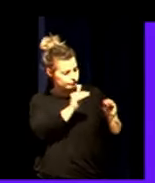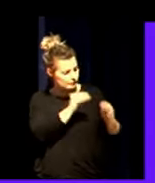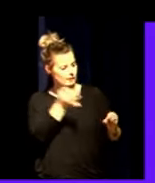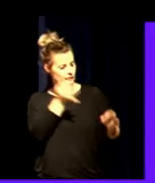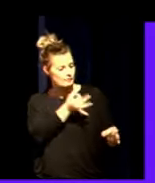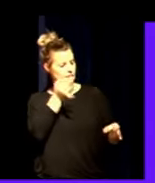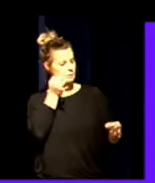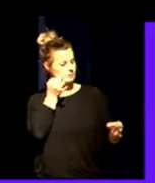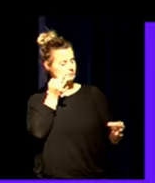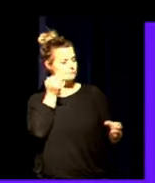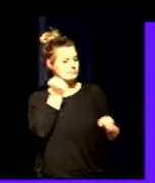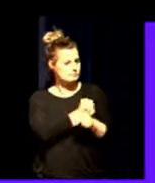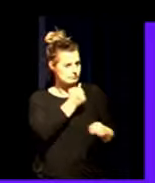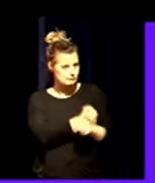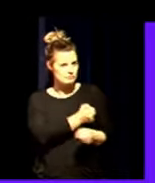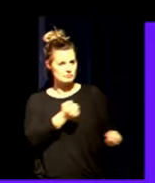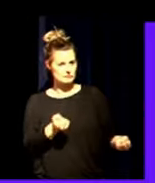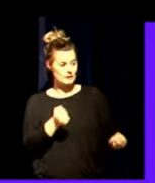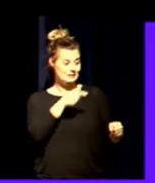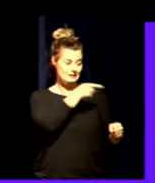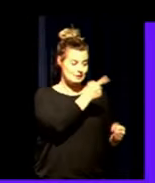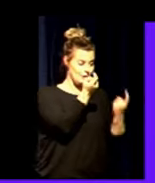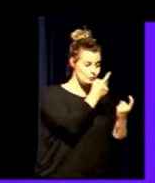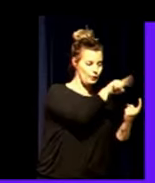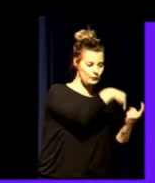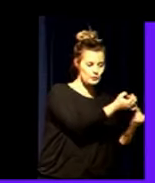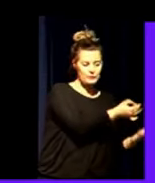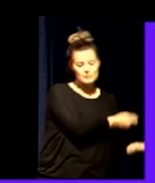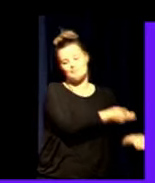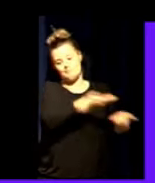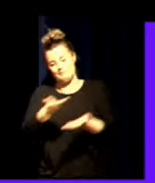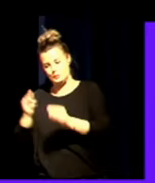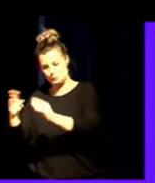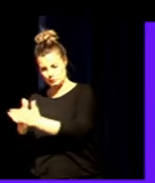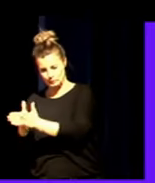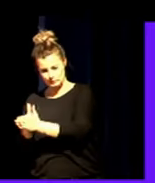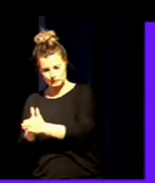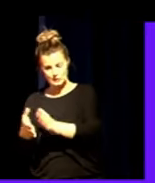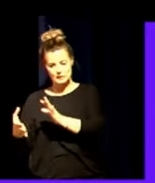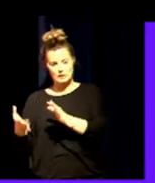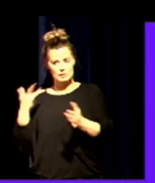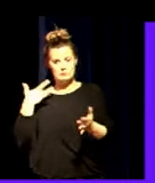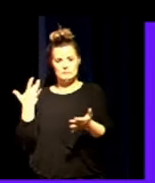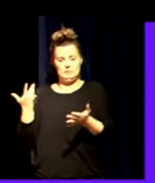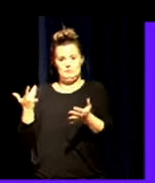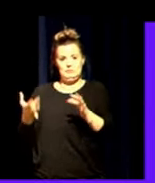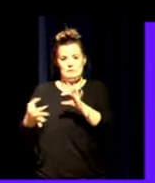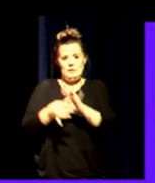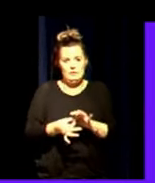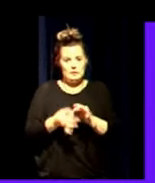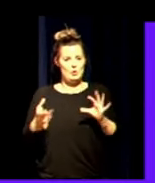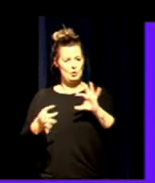con los alumnos que luego van a proyectar a sus propios compañeros. Y las que tienen que ver con las conexiones y desconexiones morales, que en